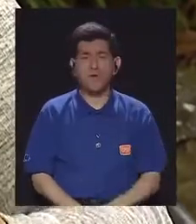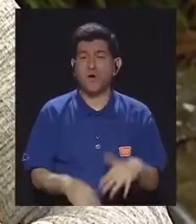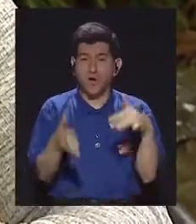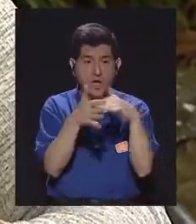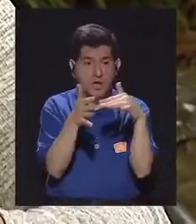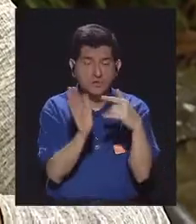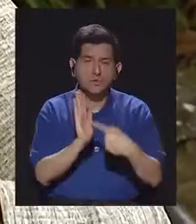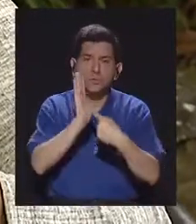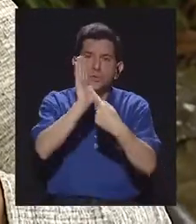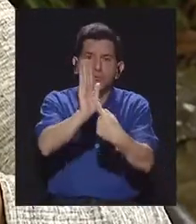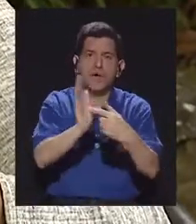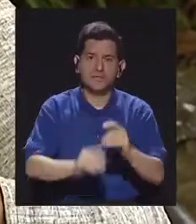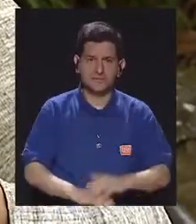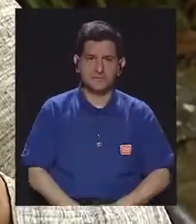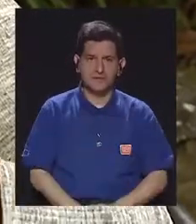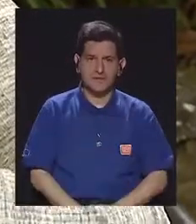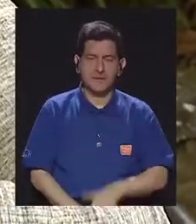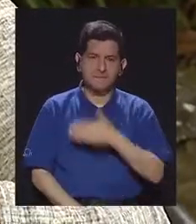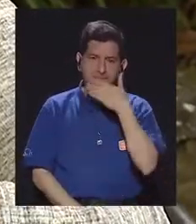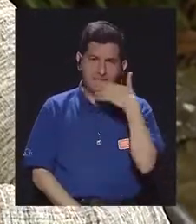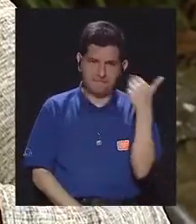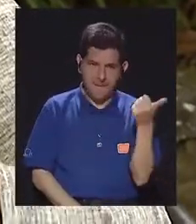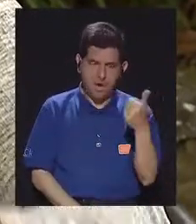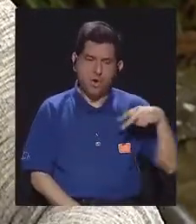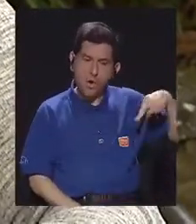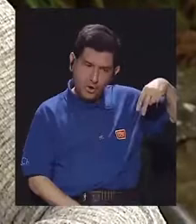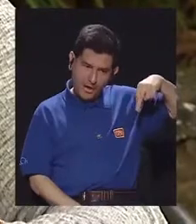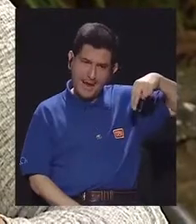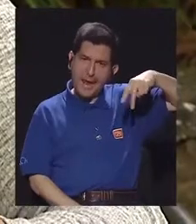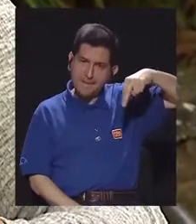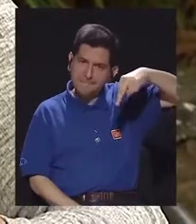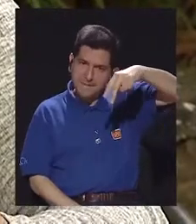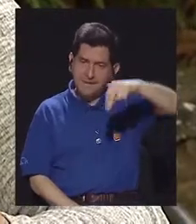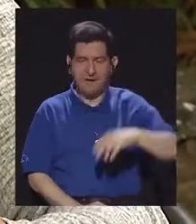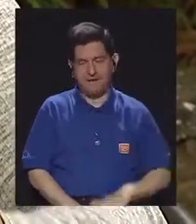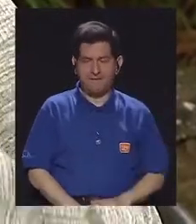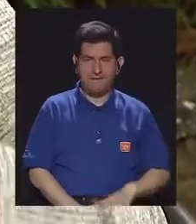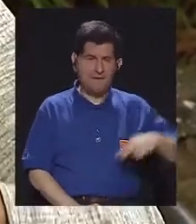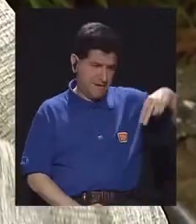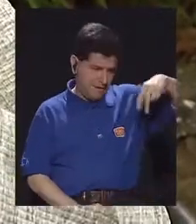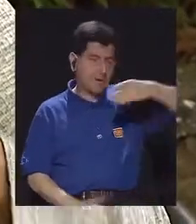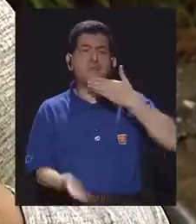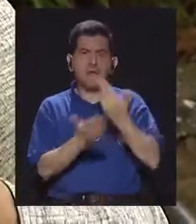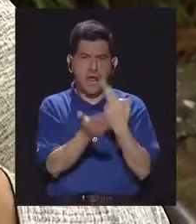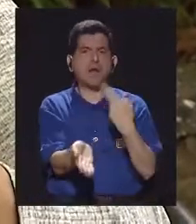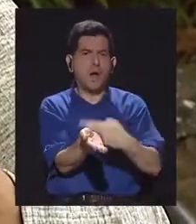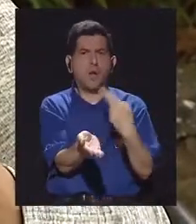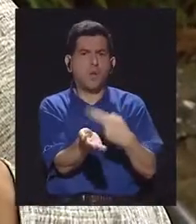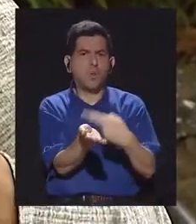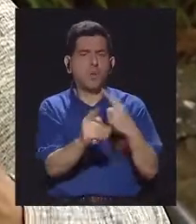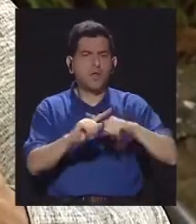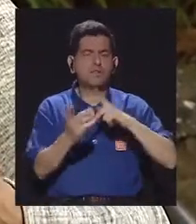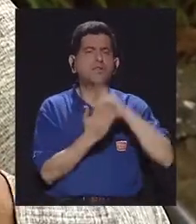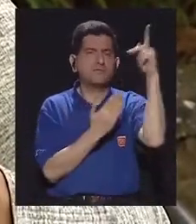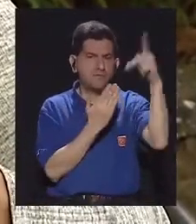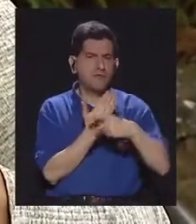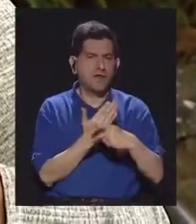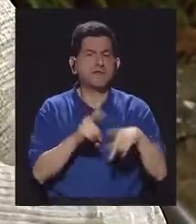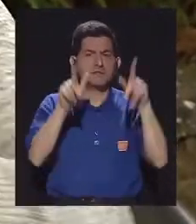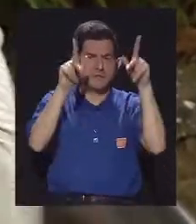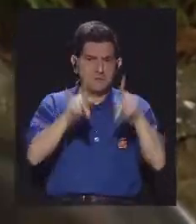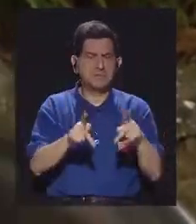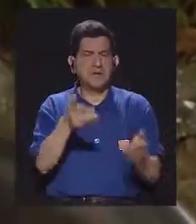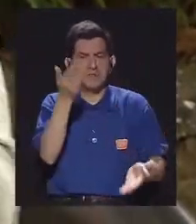varios estudios ahí que demuestran incluso que es mucho mejor caminar, uh-huh. caminar a un buen ritmo. Hay varios programas, por